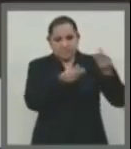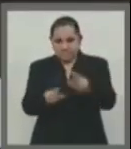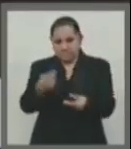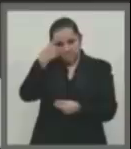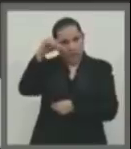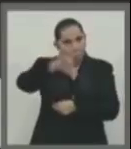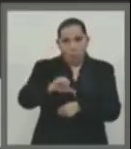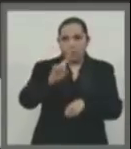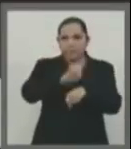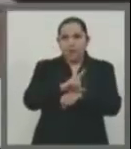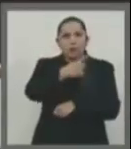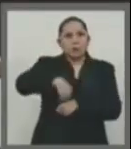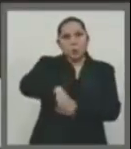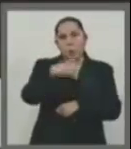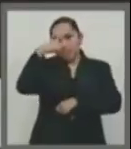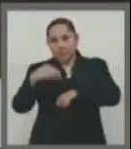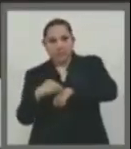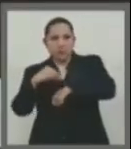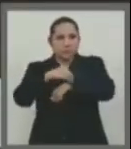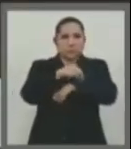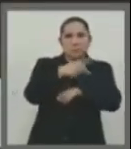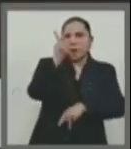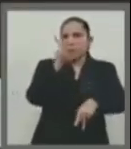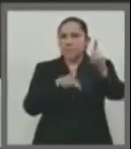los pretextos, se van los